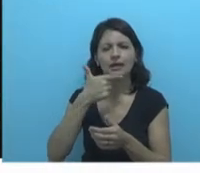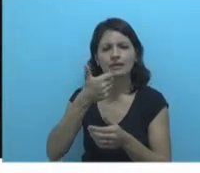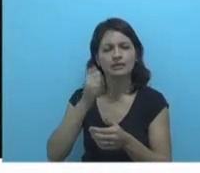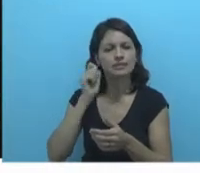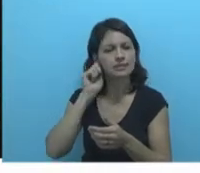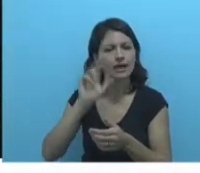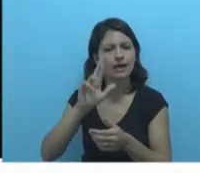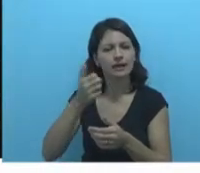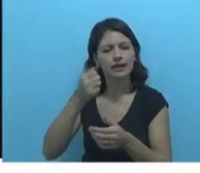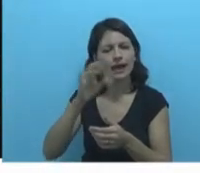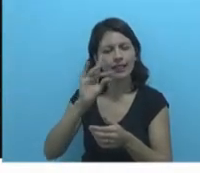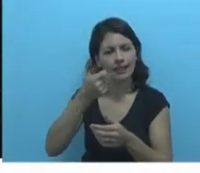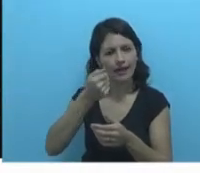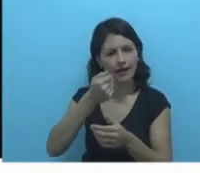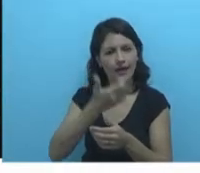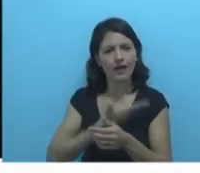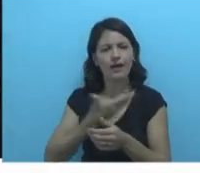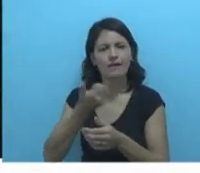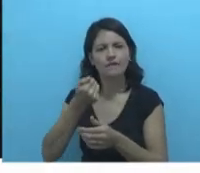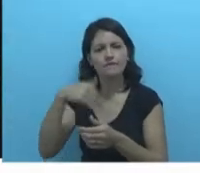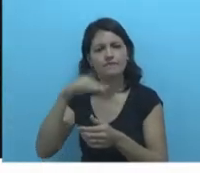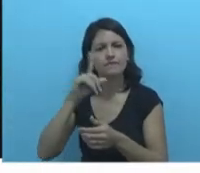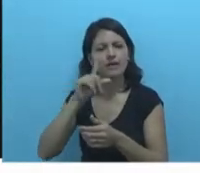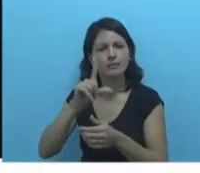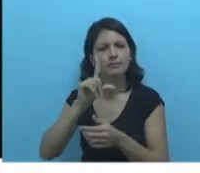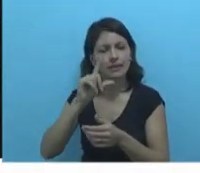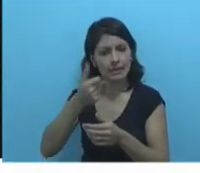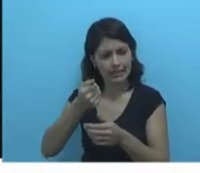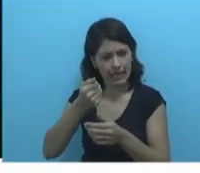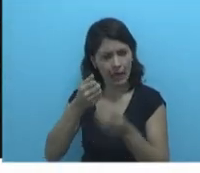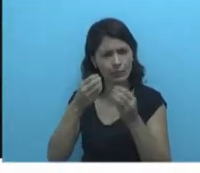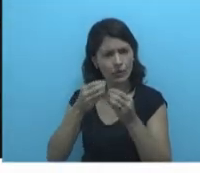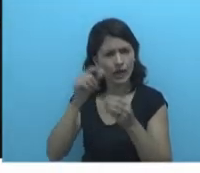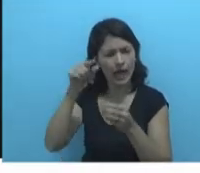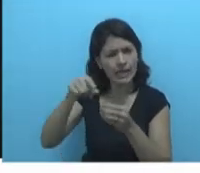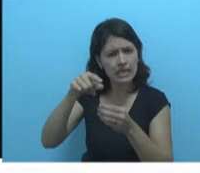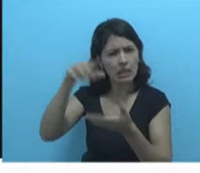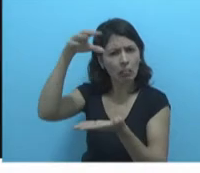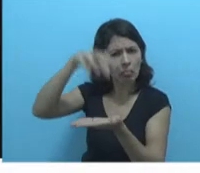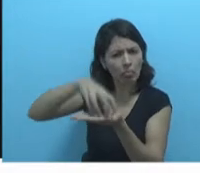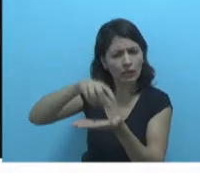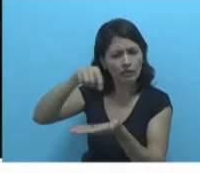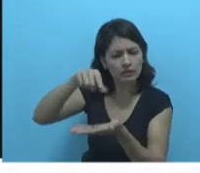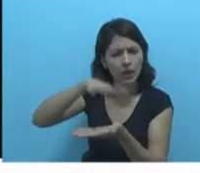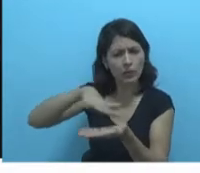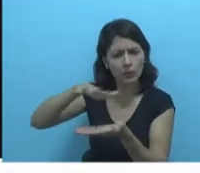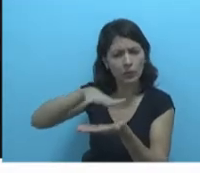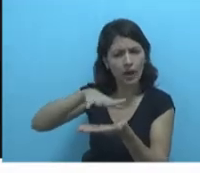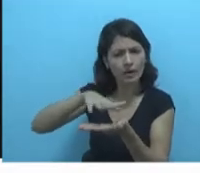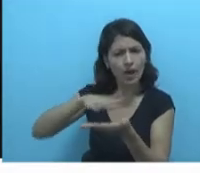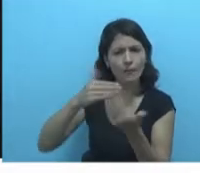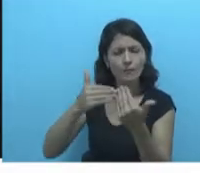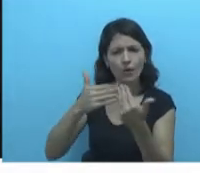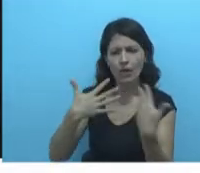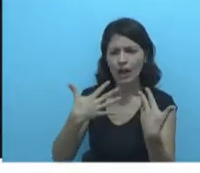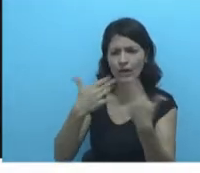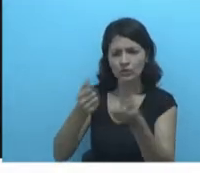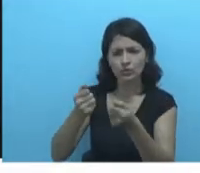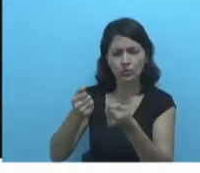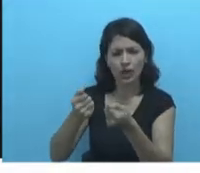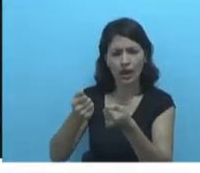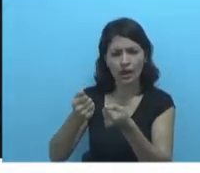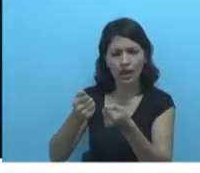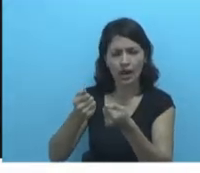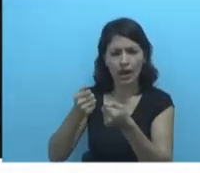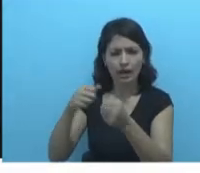de ATSA, porque actualmente se desconocen los motivos por los cuales este lugar no es utilizado para la atención de